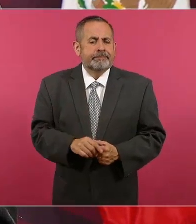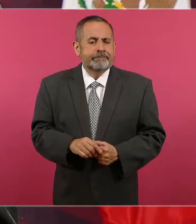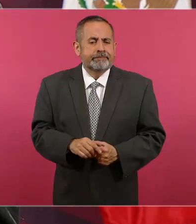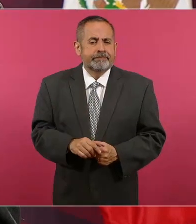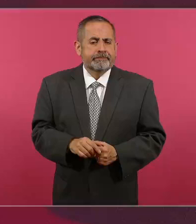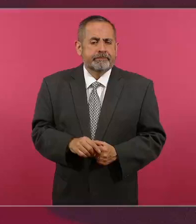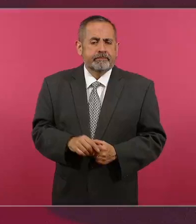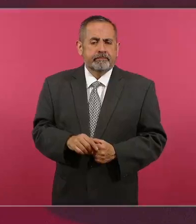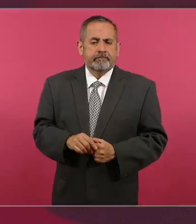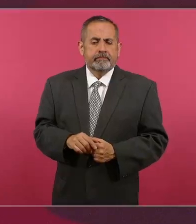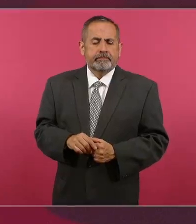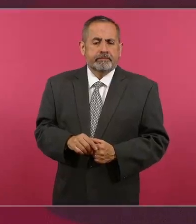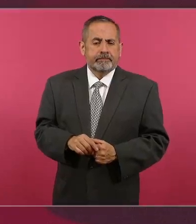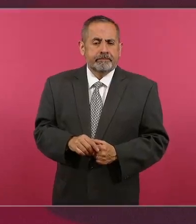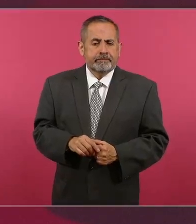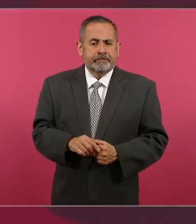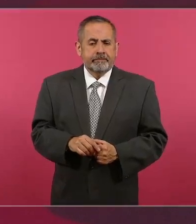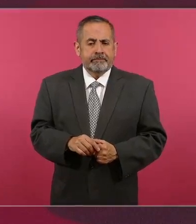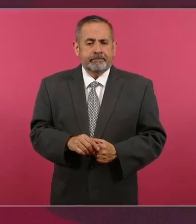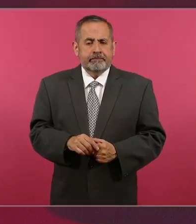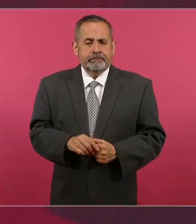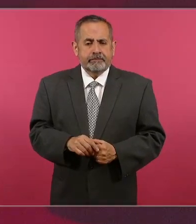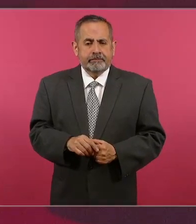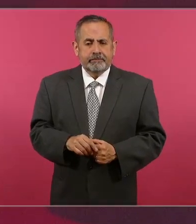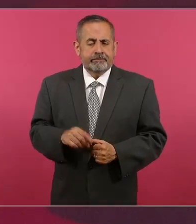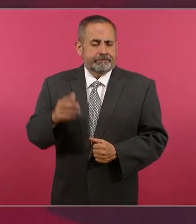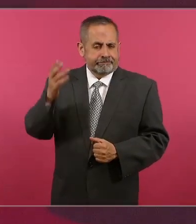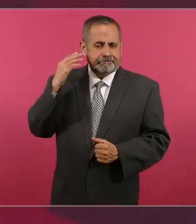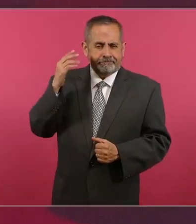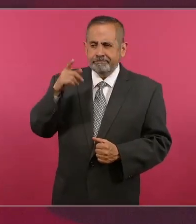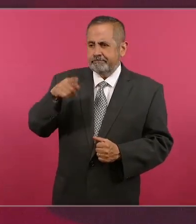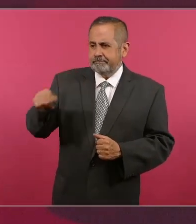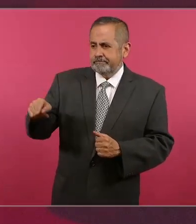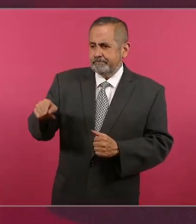la protección a quienes eran perseguidos,